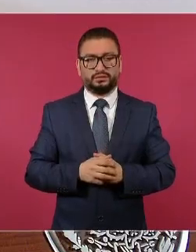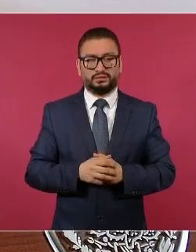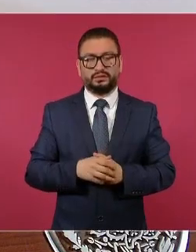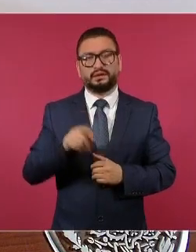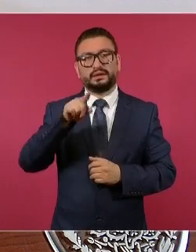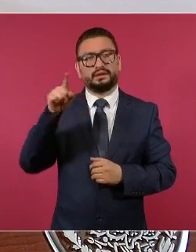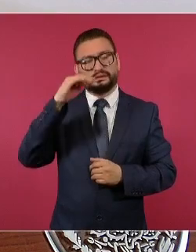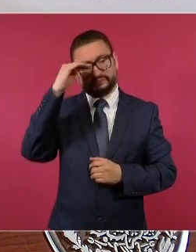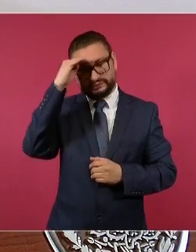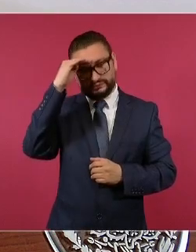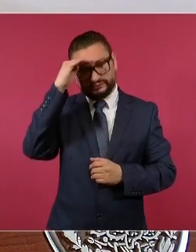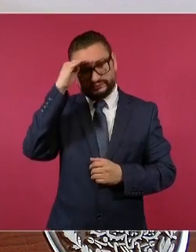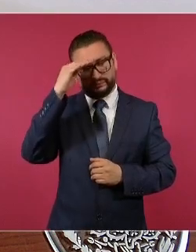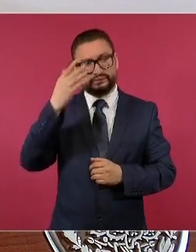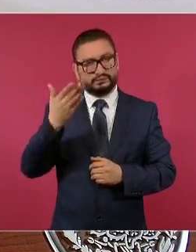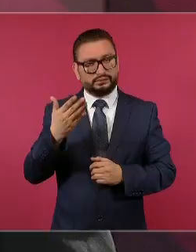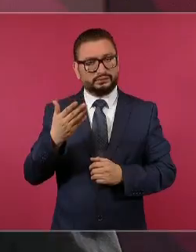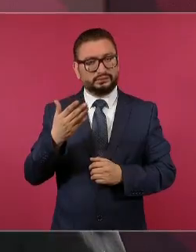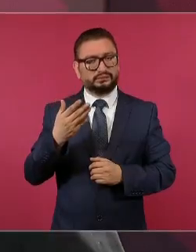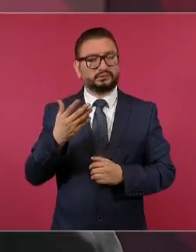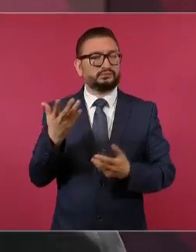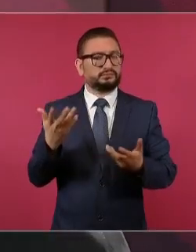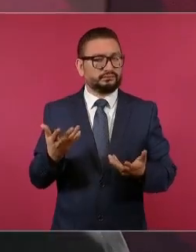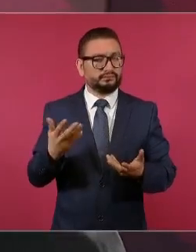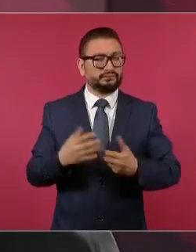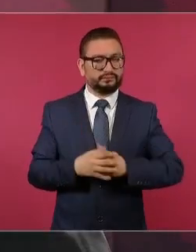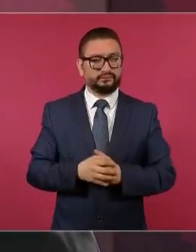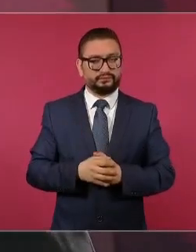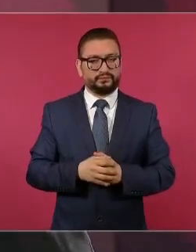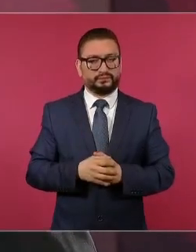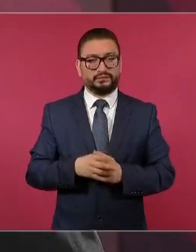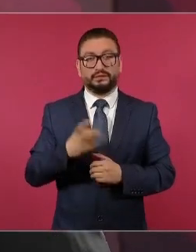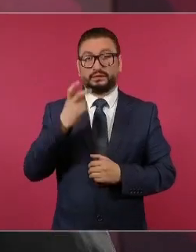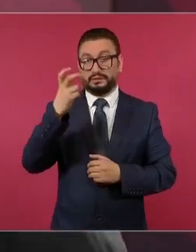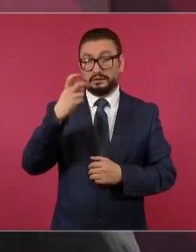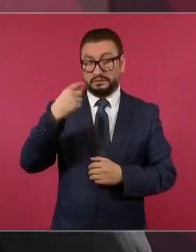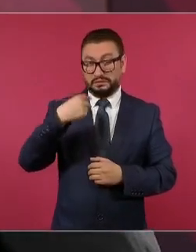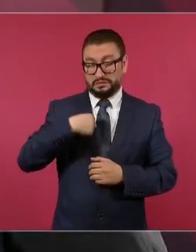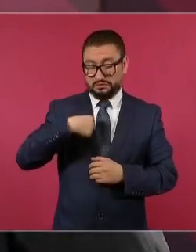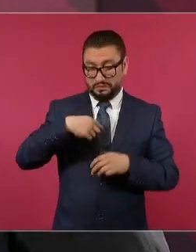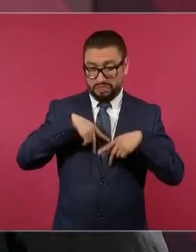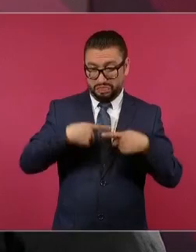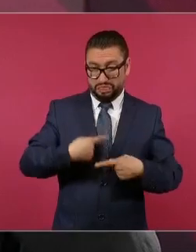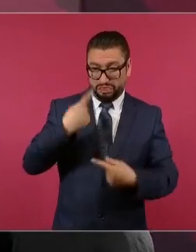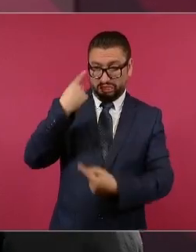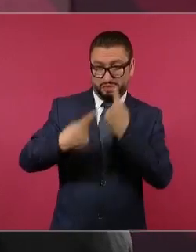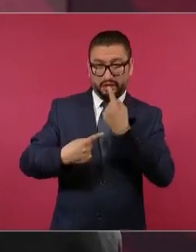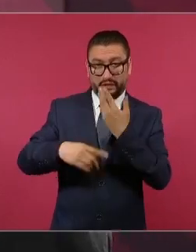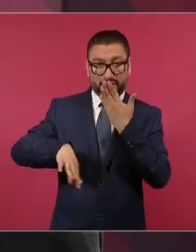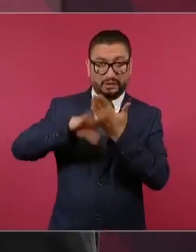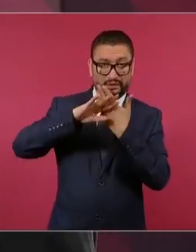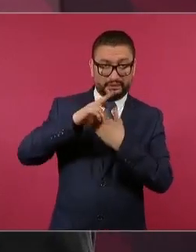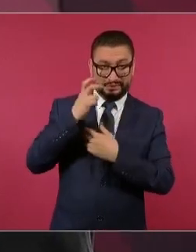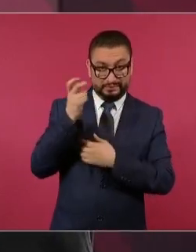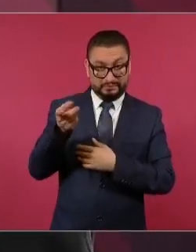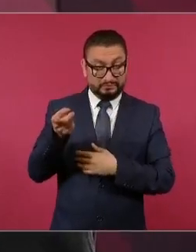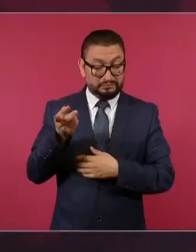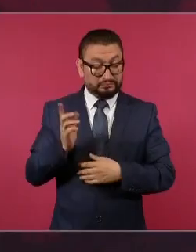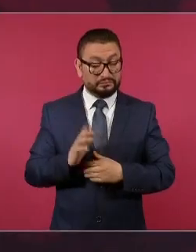pensando que ese era mi flanco débil, mi talón de